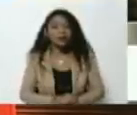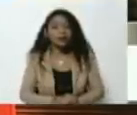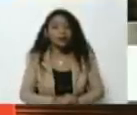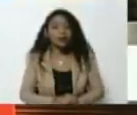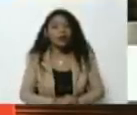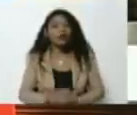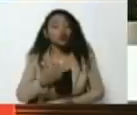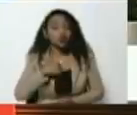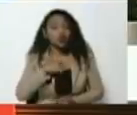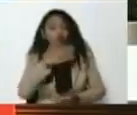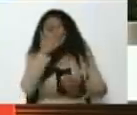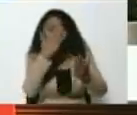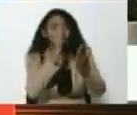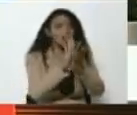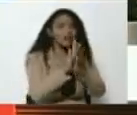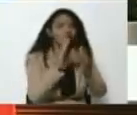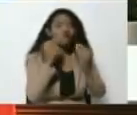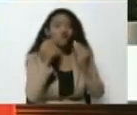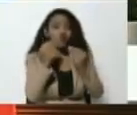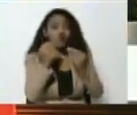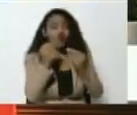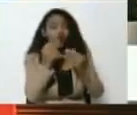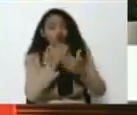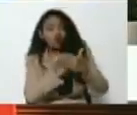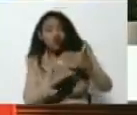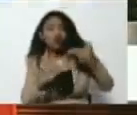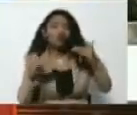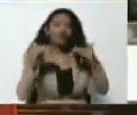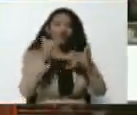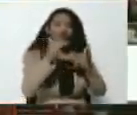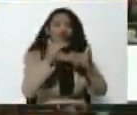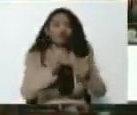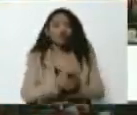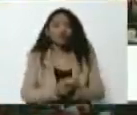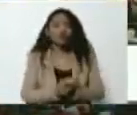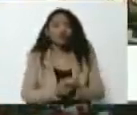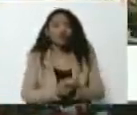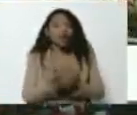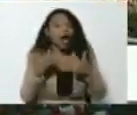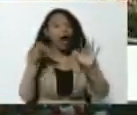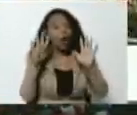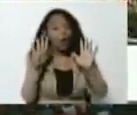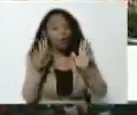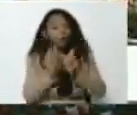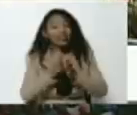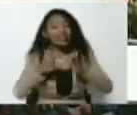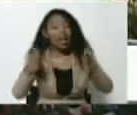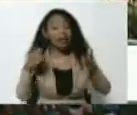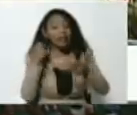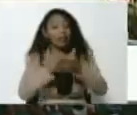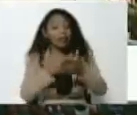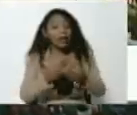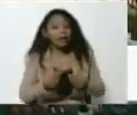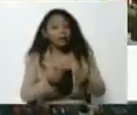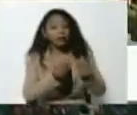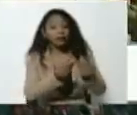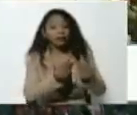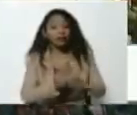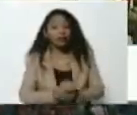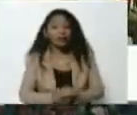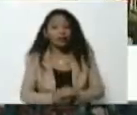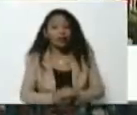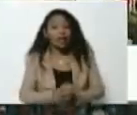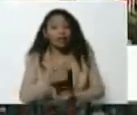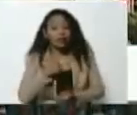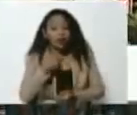Los hemos enfrentado, muchos los hemos superado. Aún tenemos grandes batallas que dar. Así